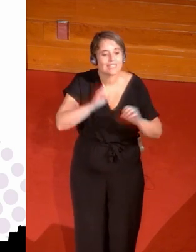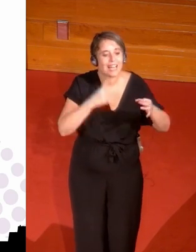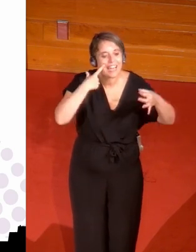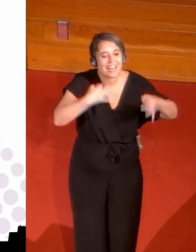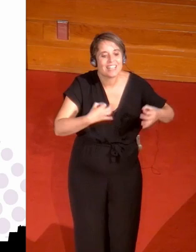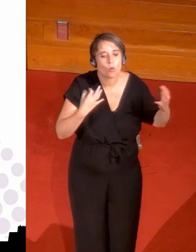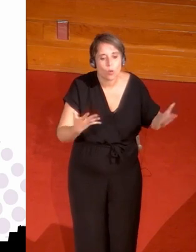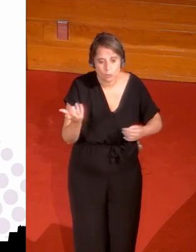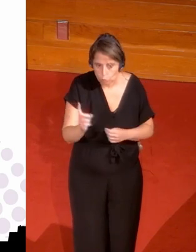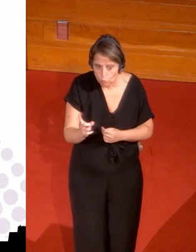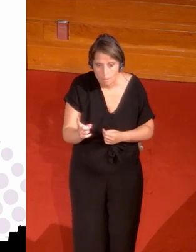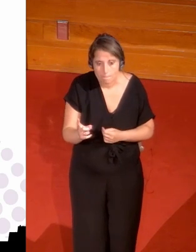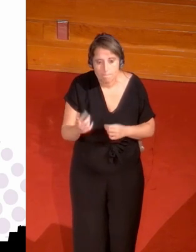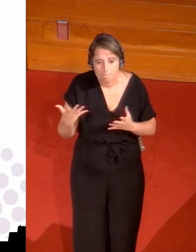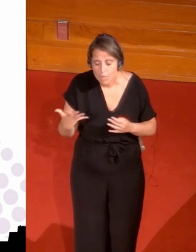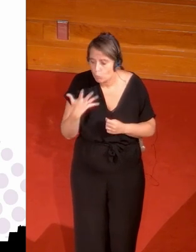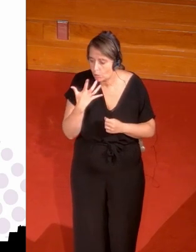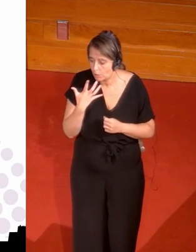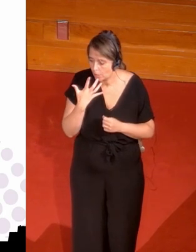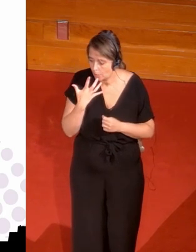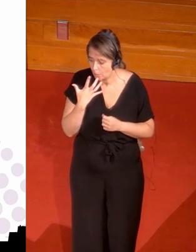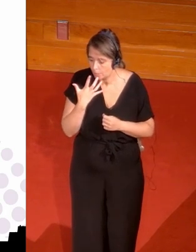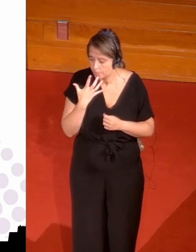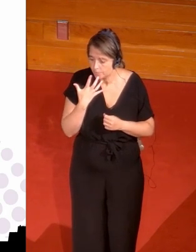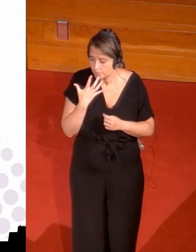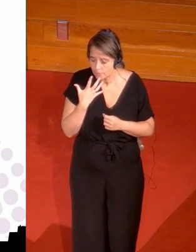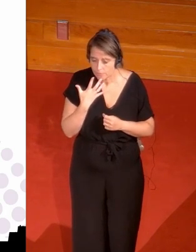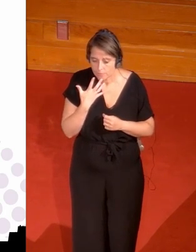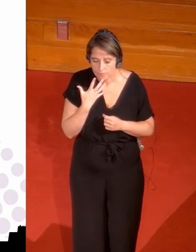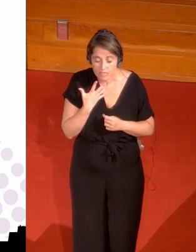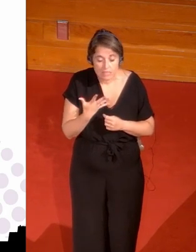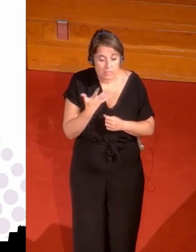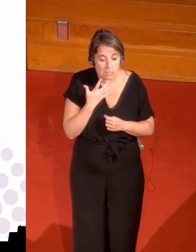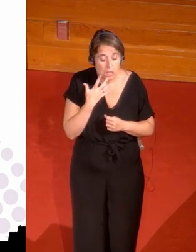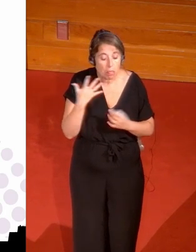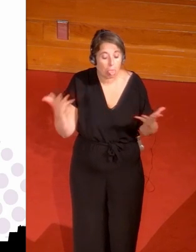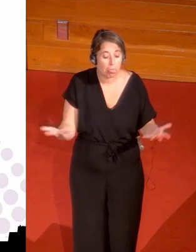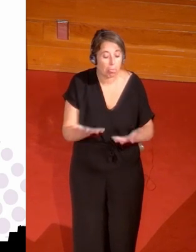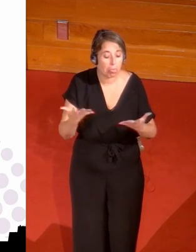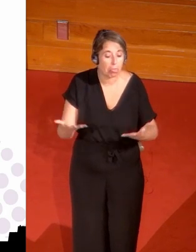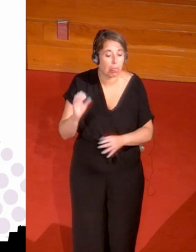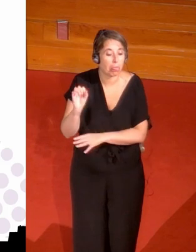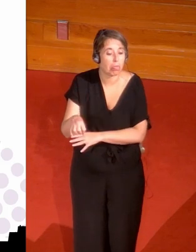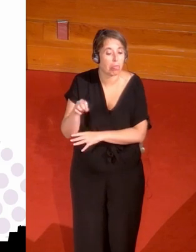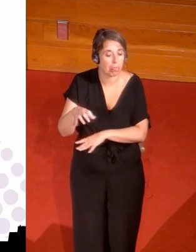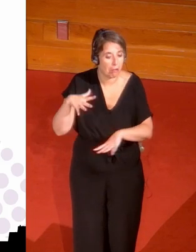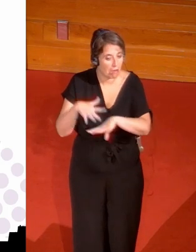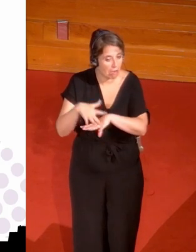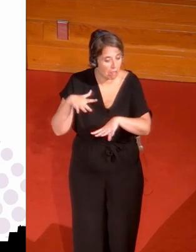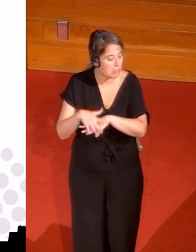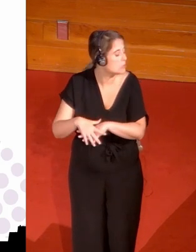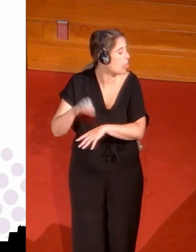es pero quien quien desestima lo que está pasando en las redes el